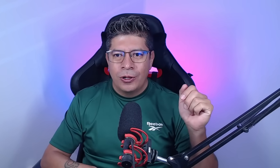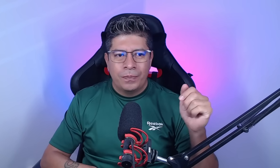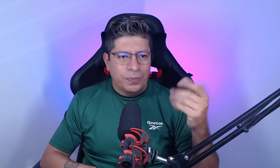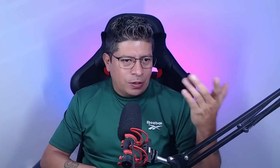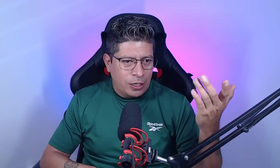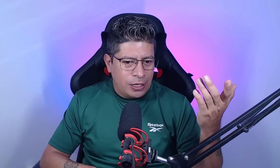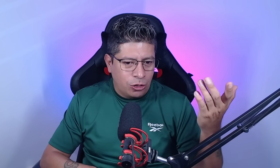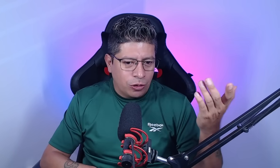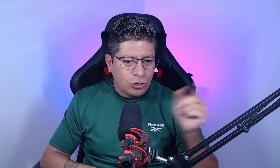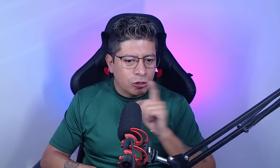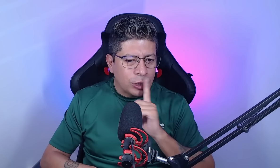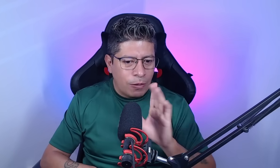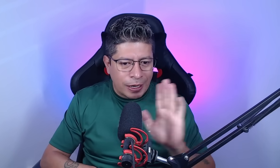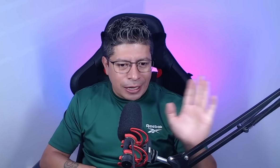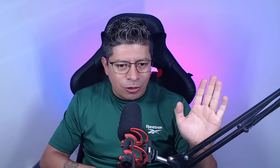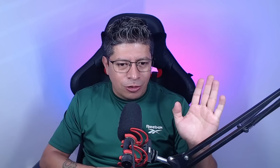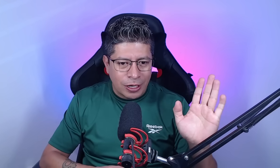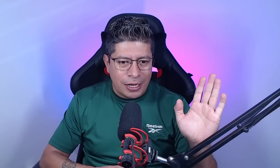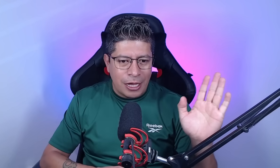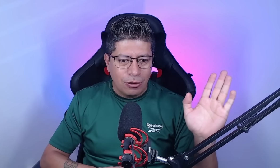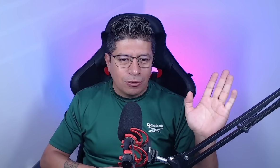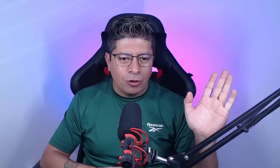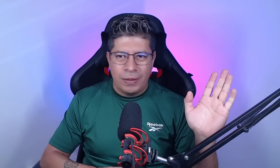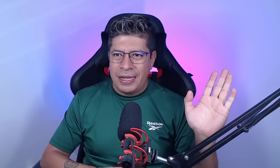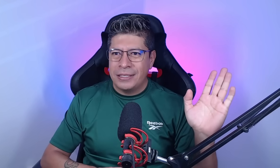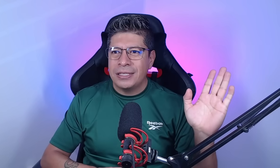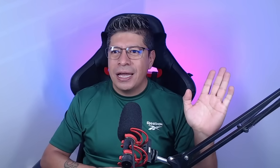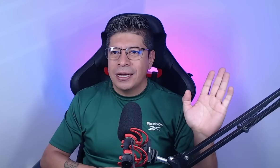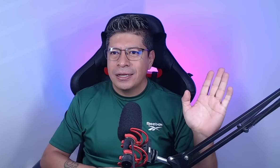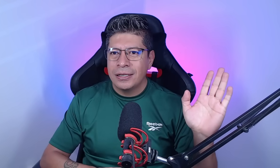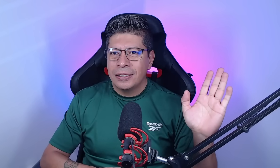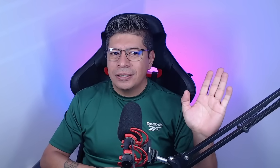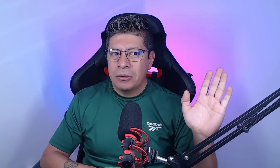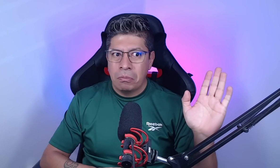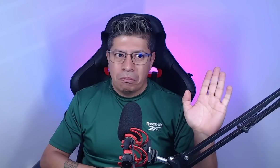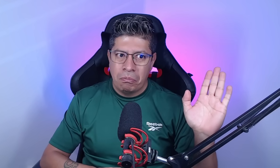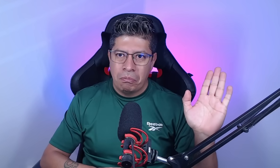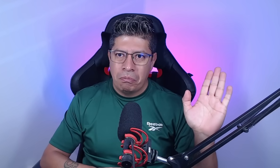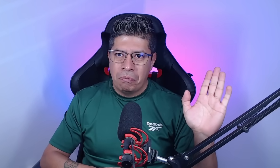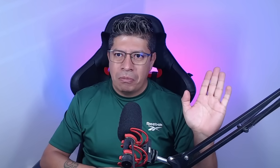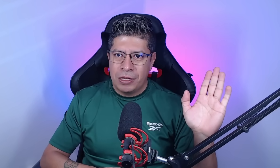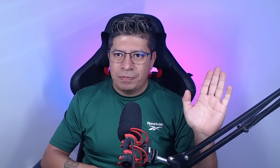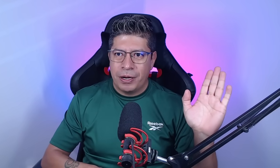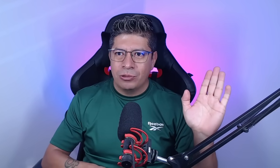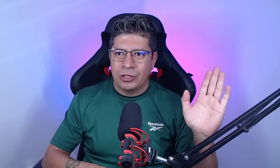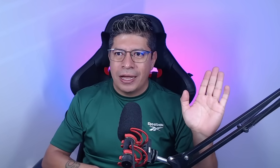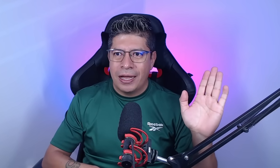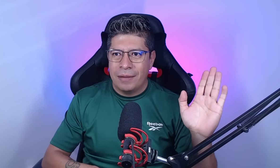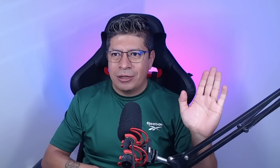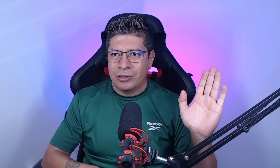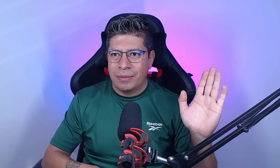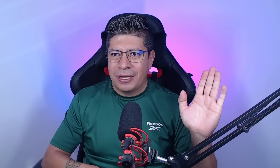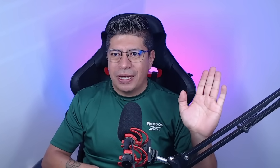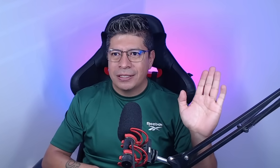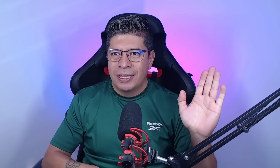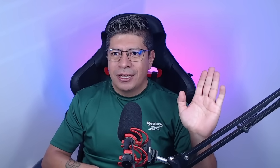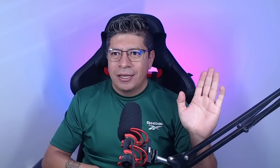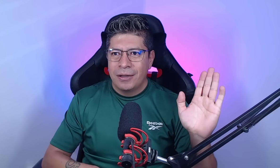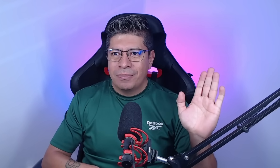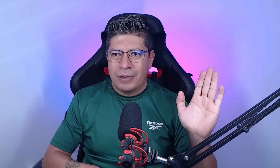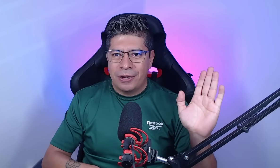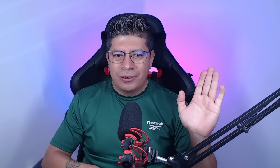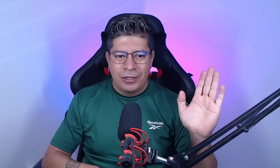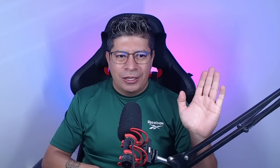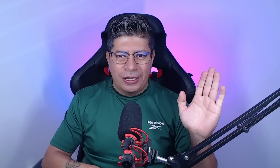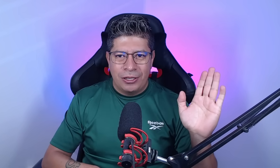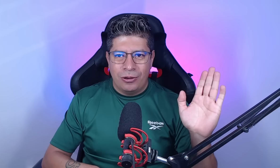esto y todo esto se lo han quedado callado conveniencia es pregunta amigos amigas